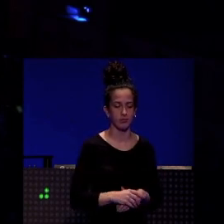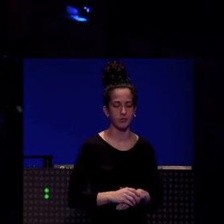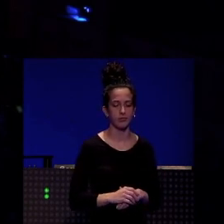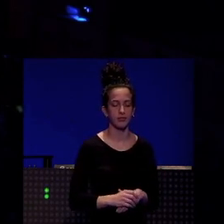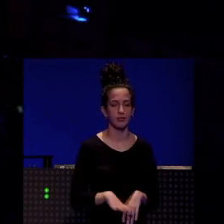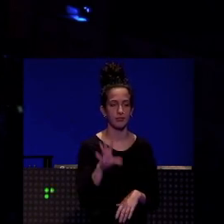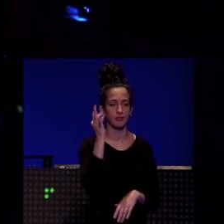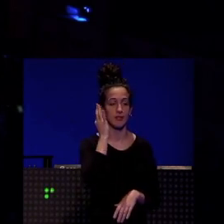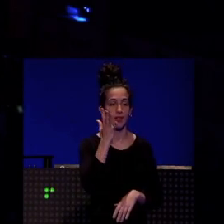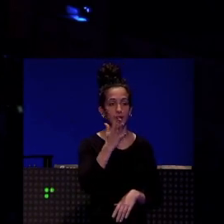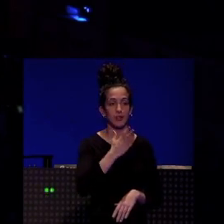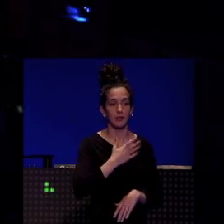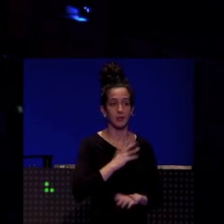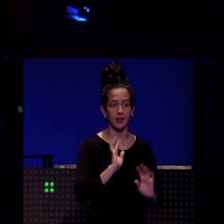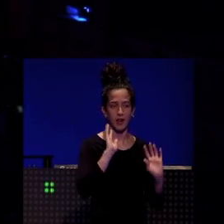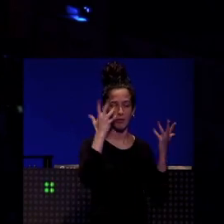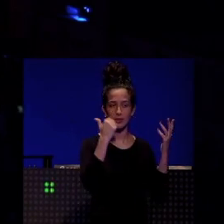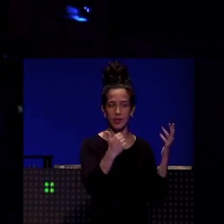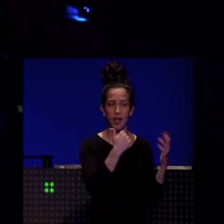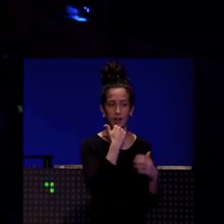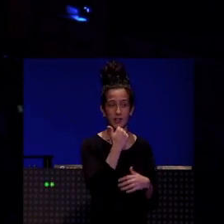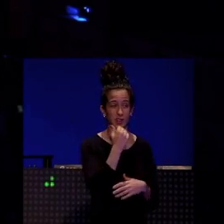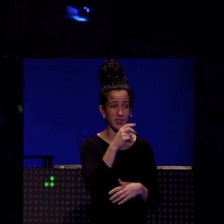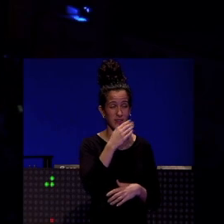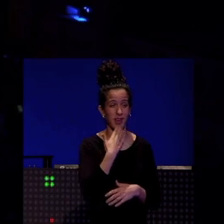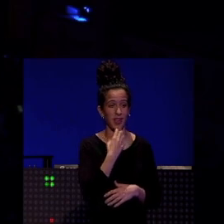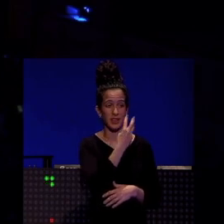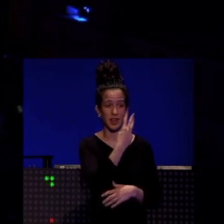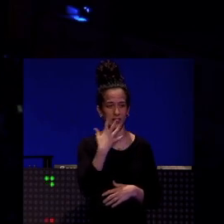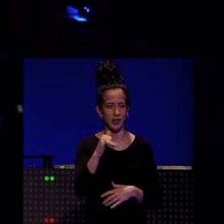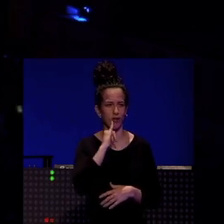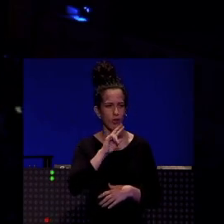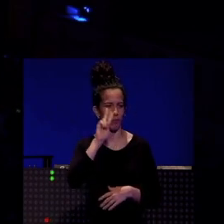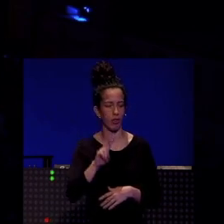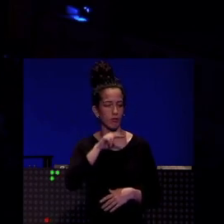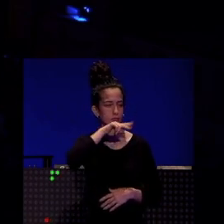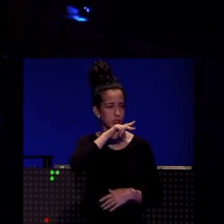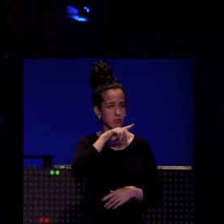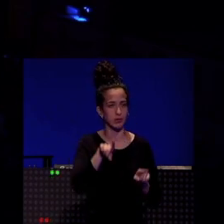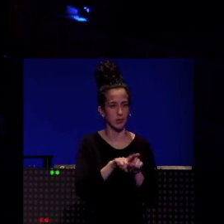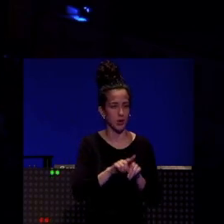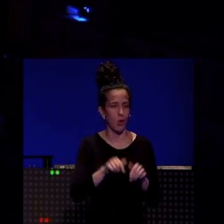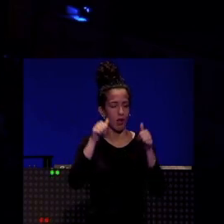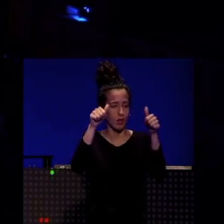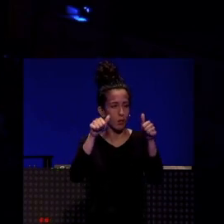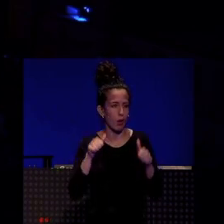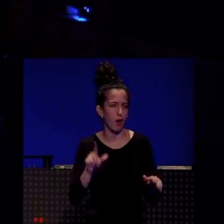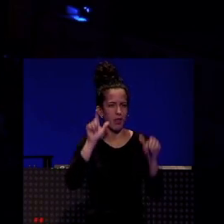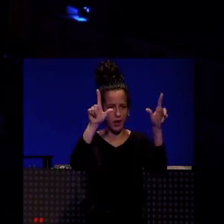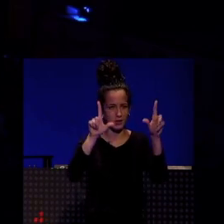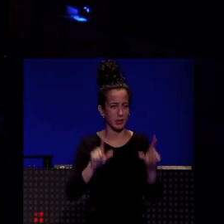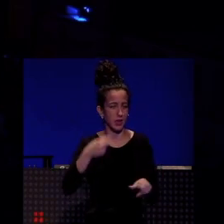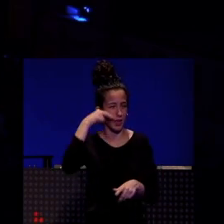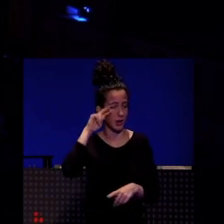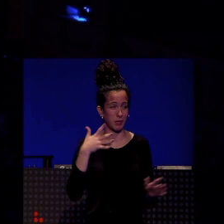mi chica revolucionaria tiene casi 35 habla dos idiomas es diplomada licenciada experta y